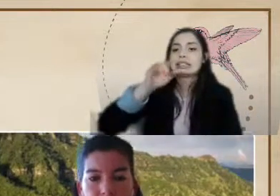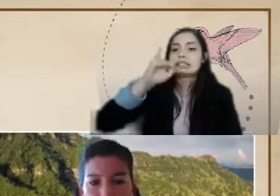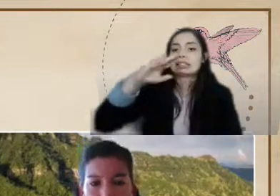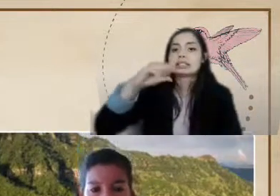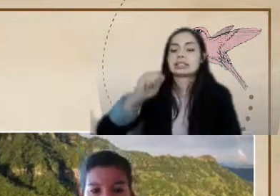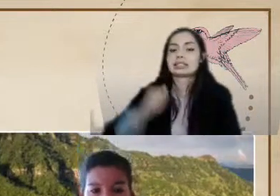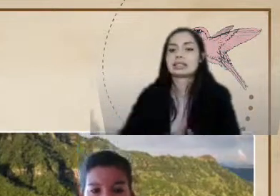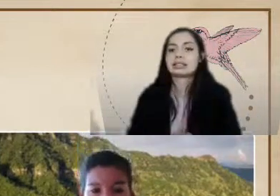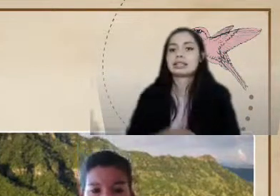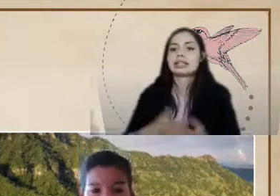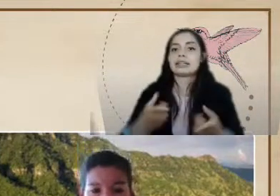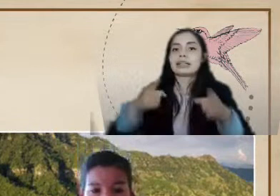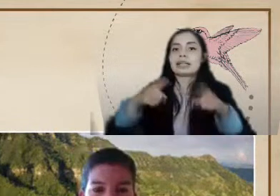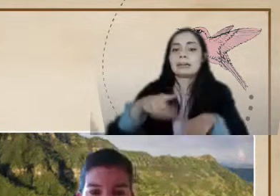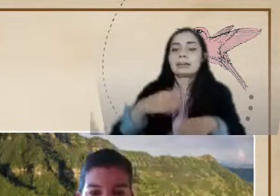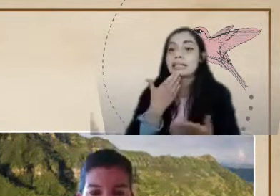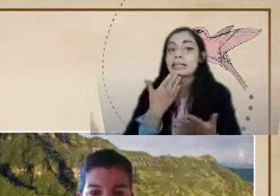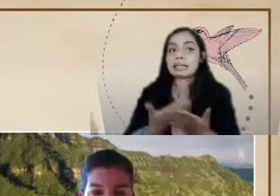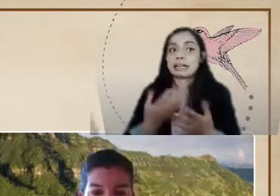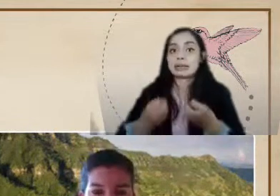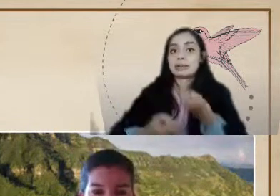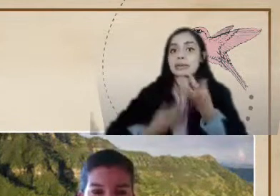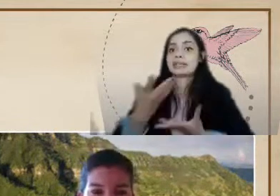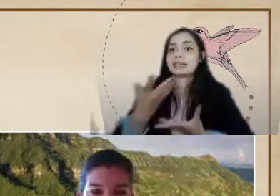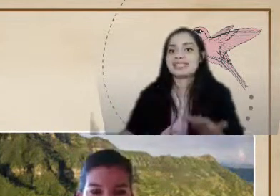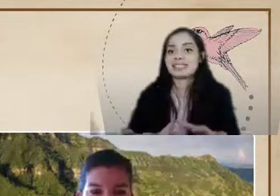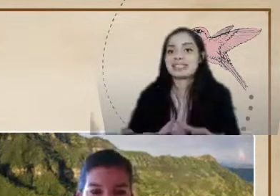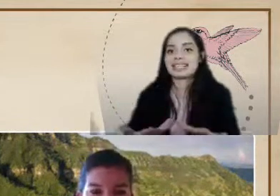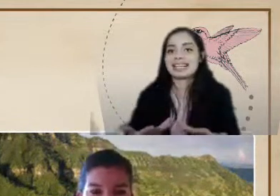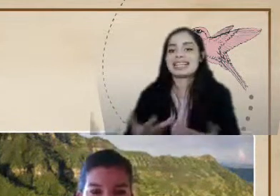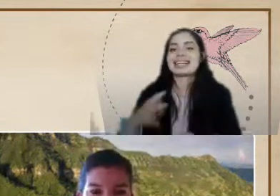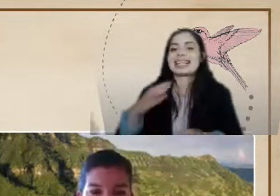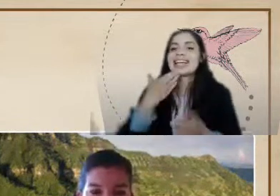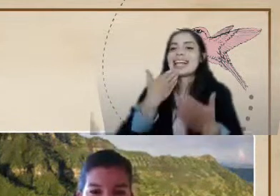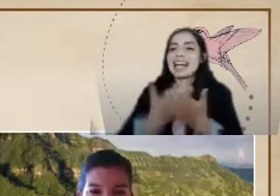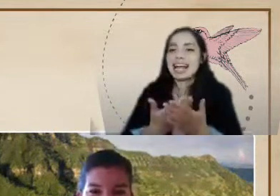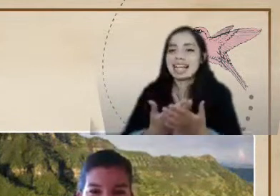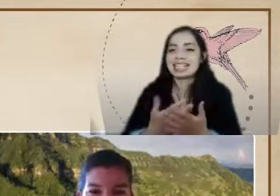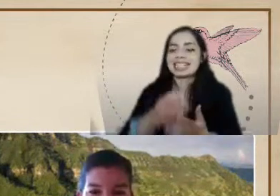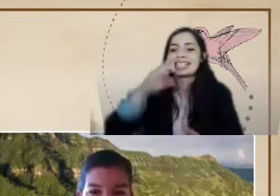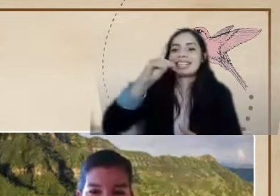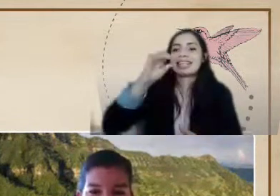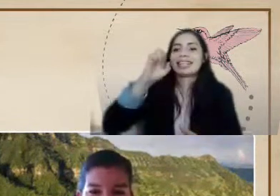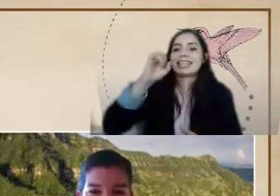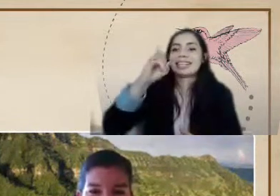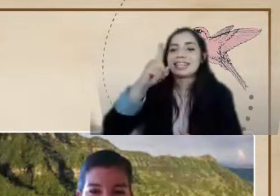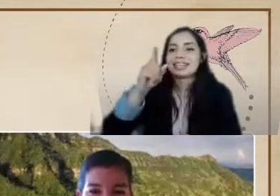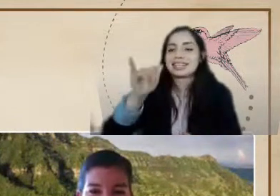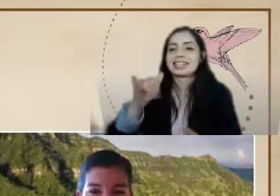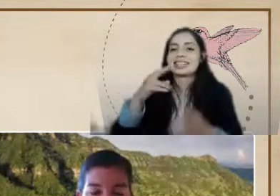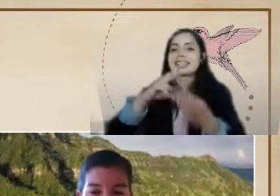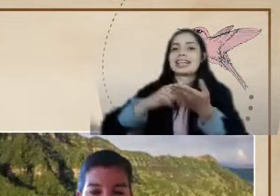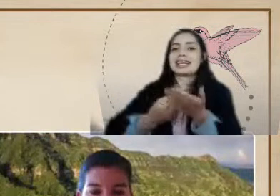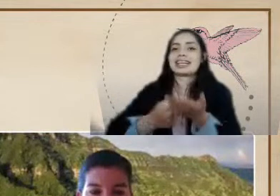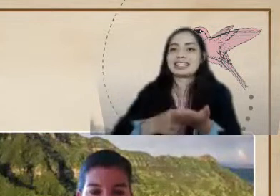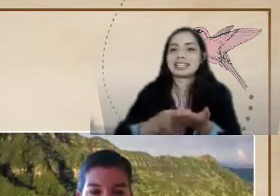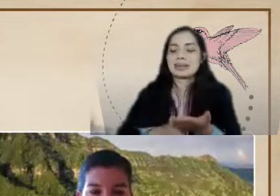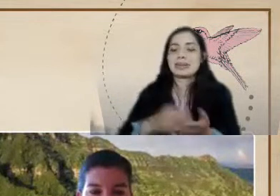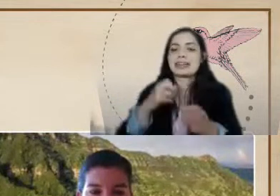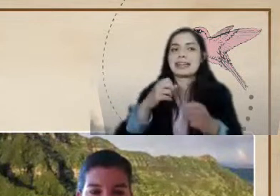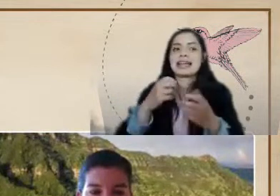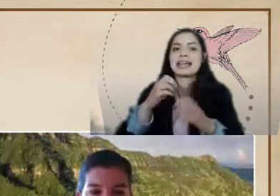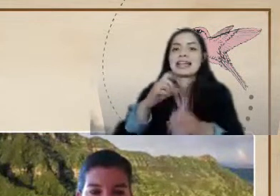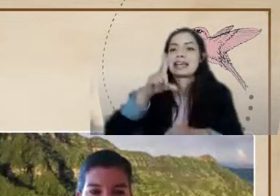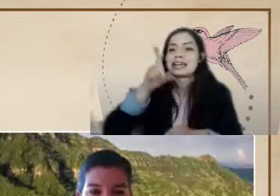colombiano, a Daisy Rojas. Daisy, muchas gracias por ese trabajo silencioso y permanente en ayudarle